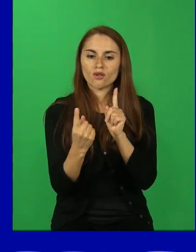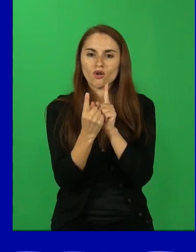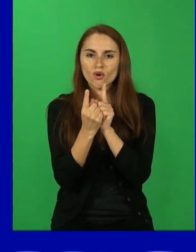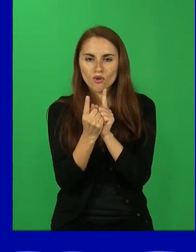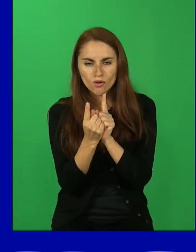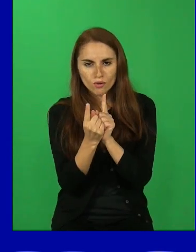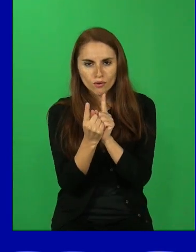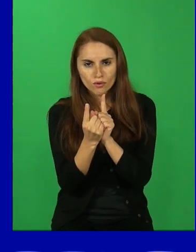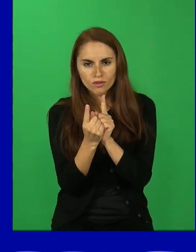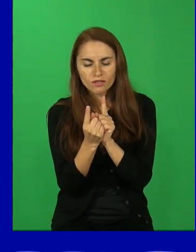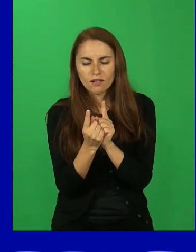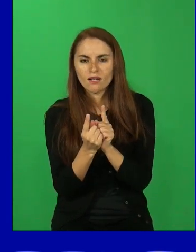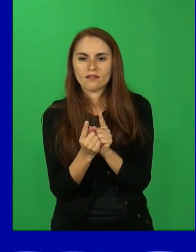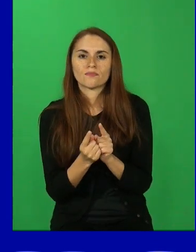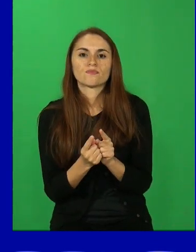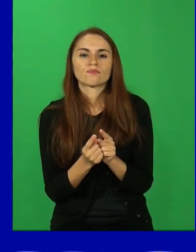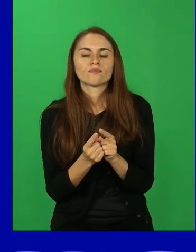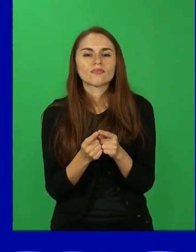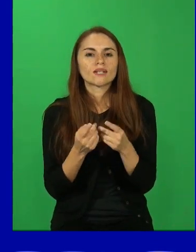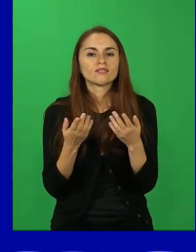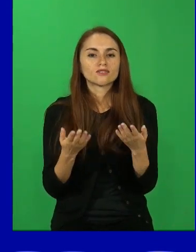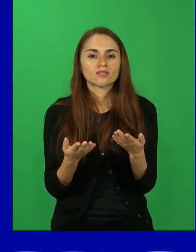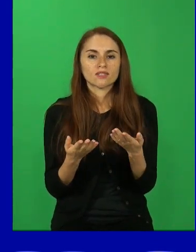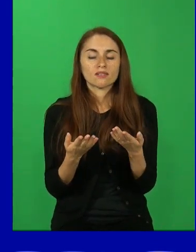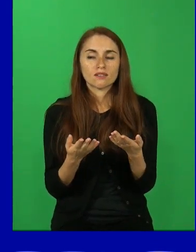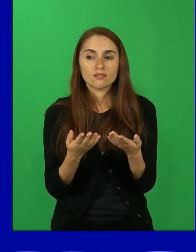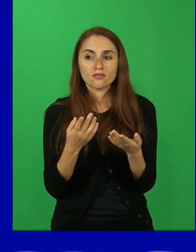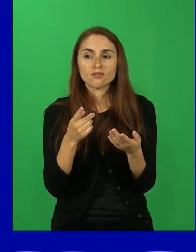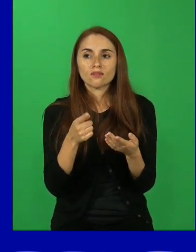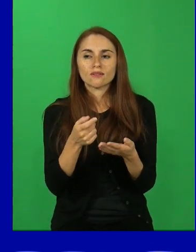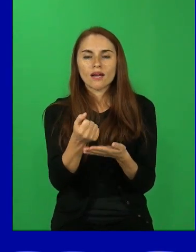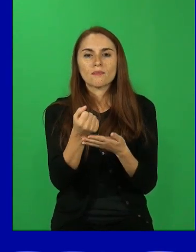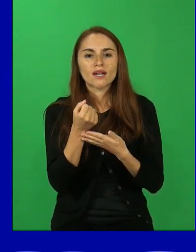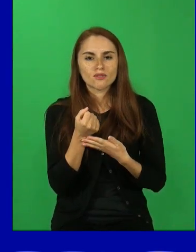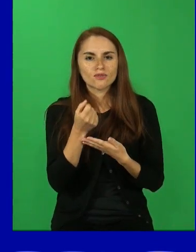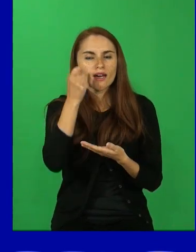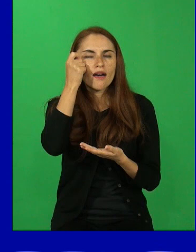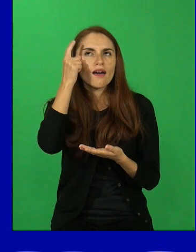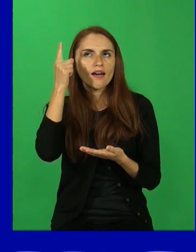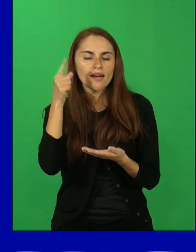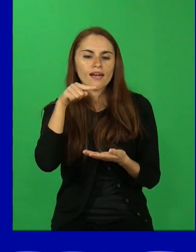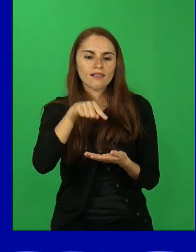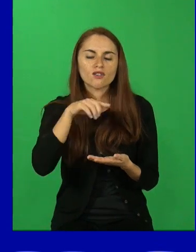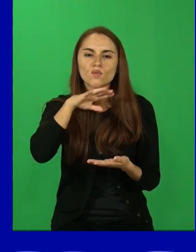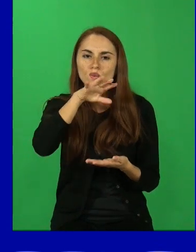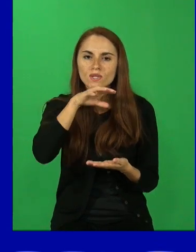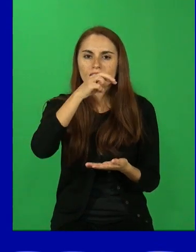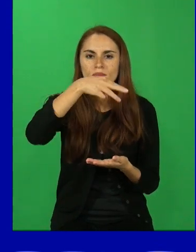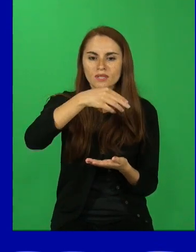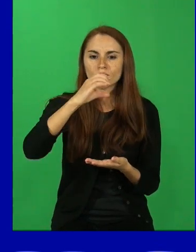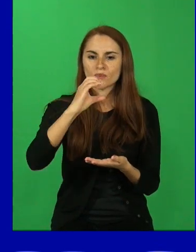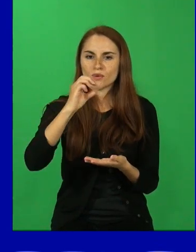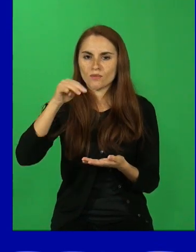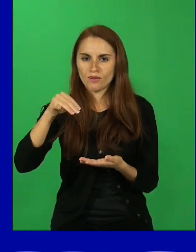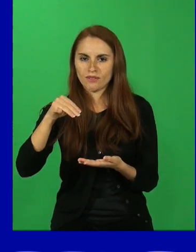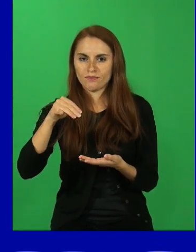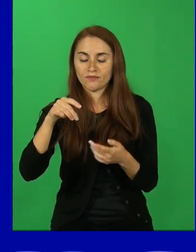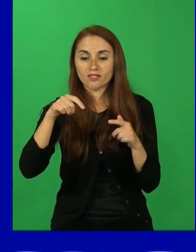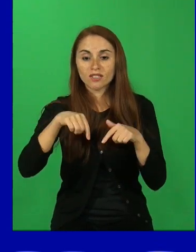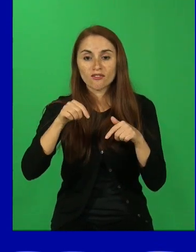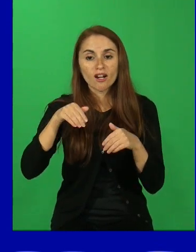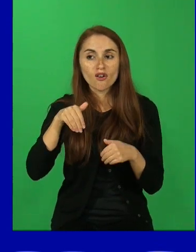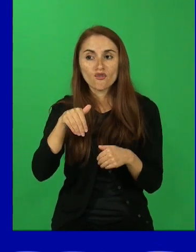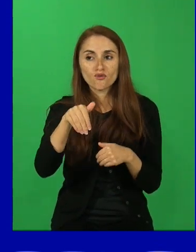cuando se vuelven a encontrar los elementos que están involucrados en el problema. En este caso, estamos hablando de